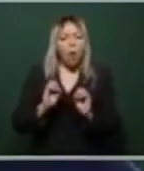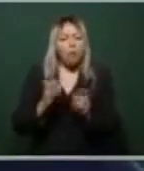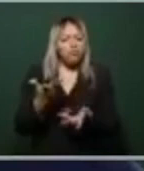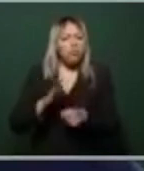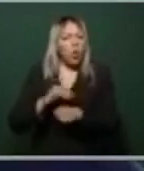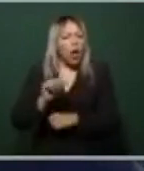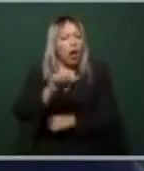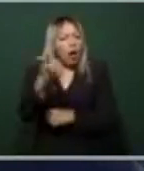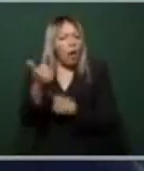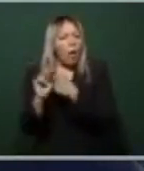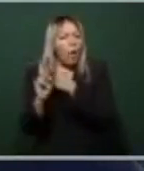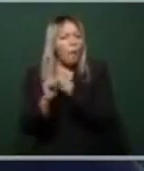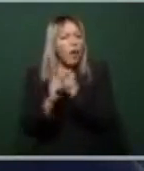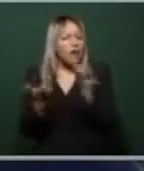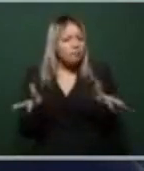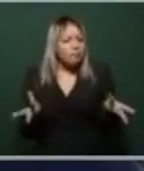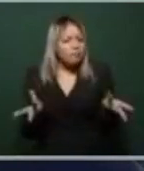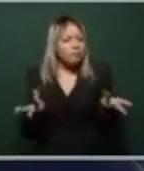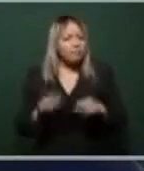extranjero?